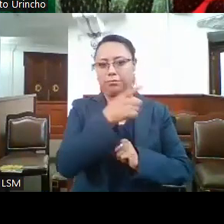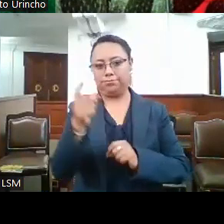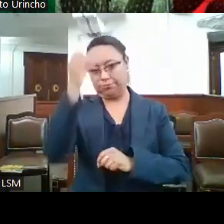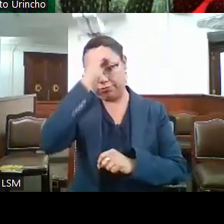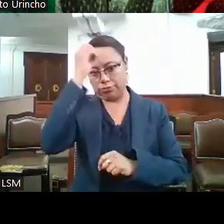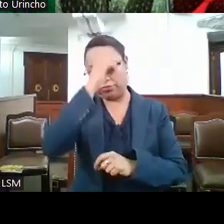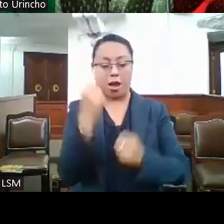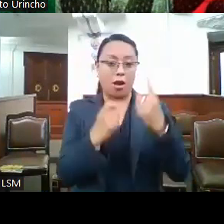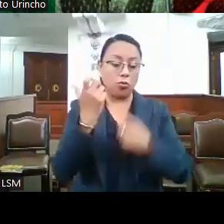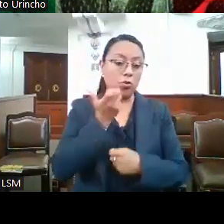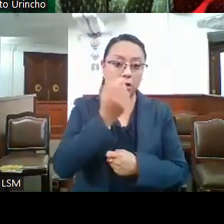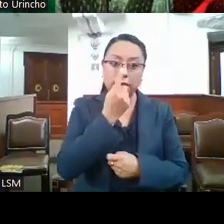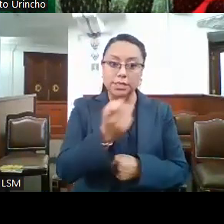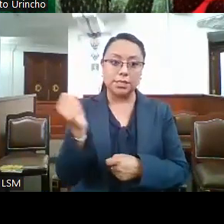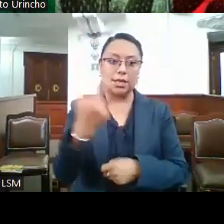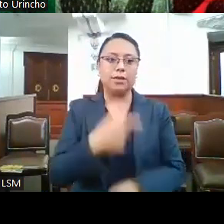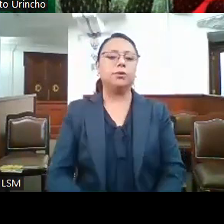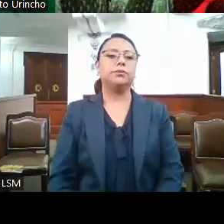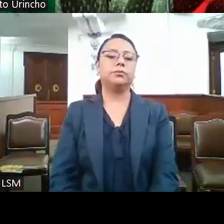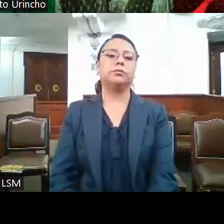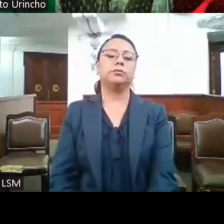alguna intervención?